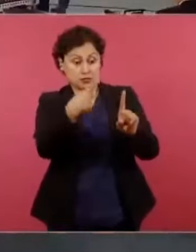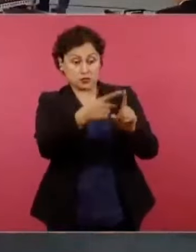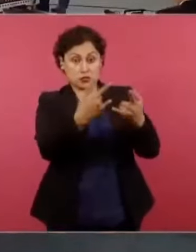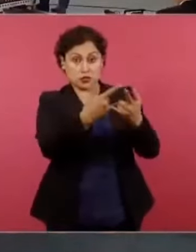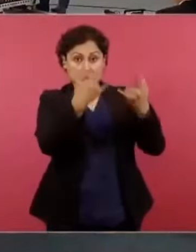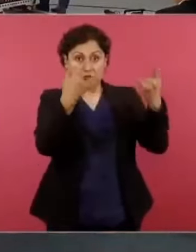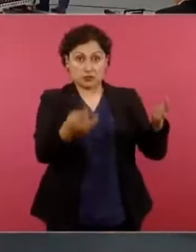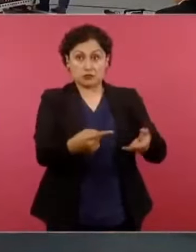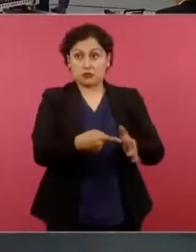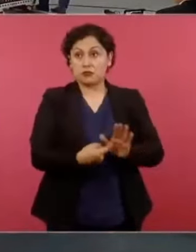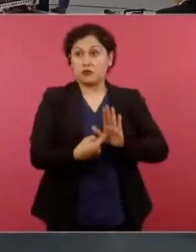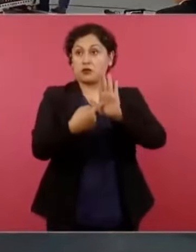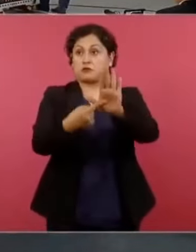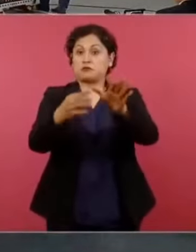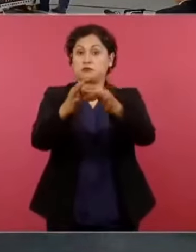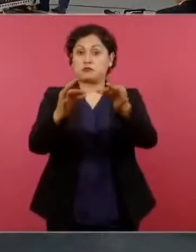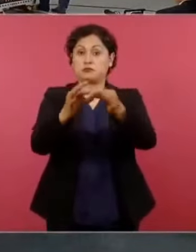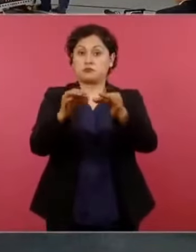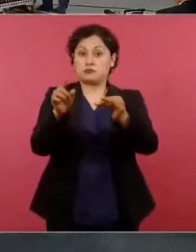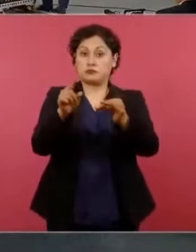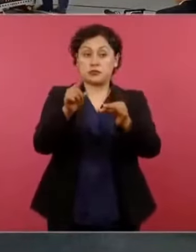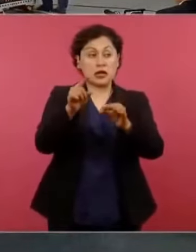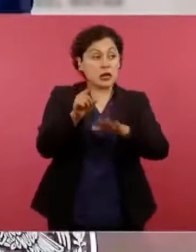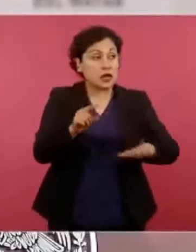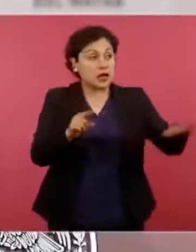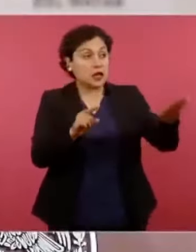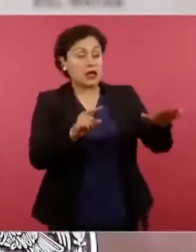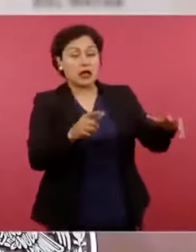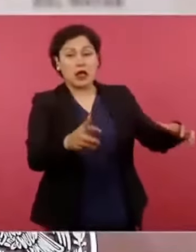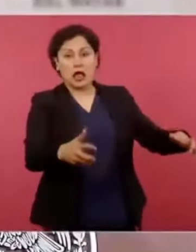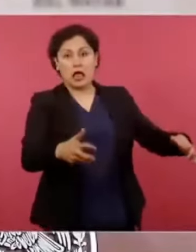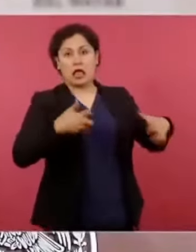Entonces, es lo mismo, es